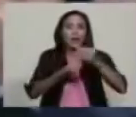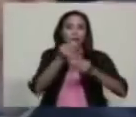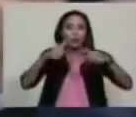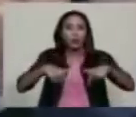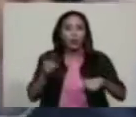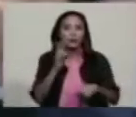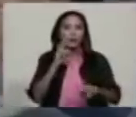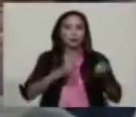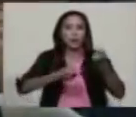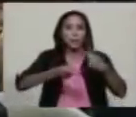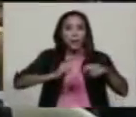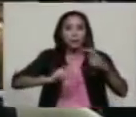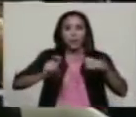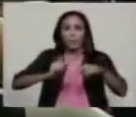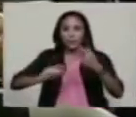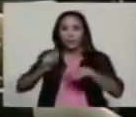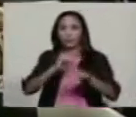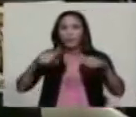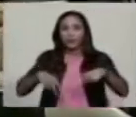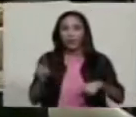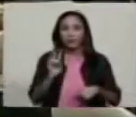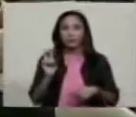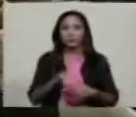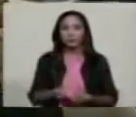venezolanas, fabricados en Venezuela.